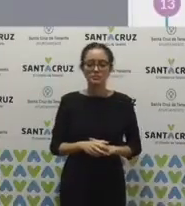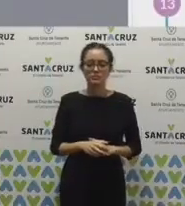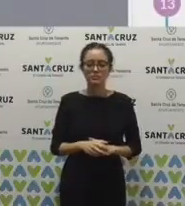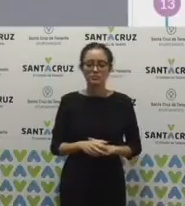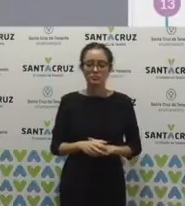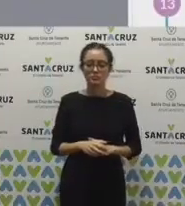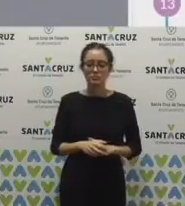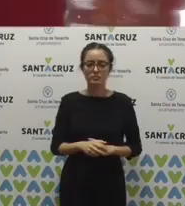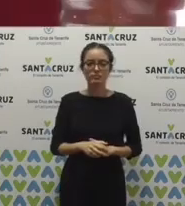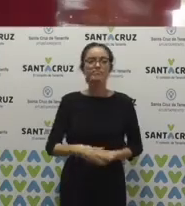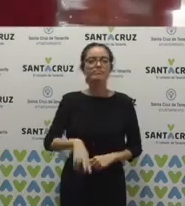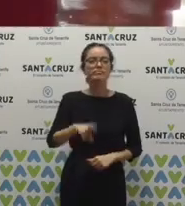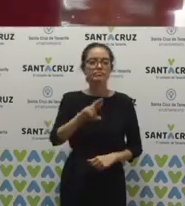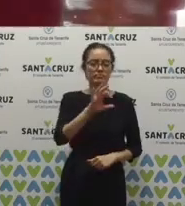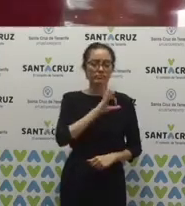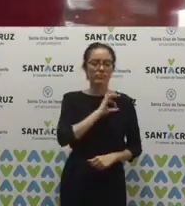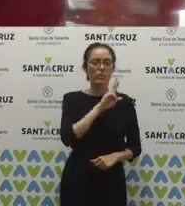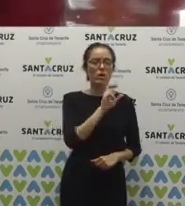entendamos